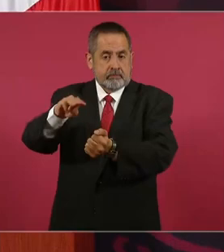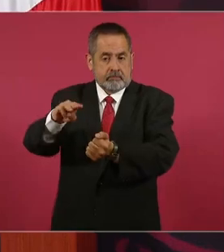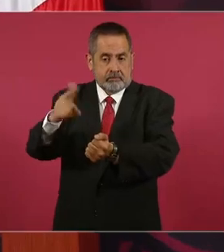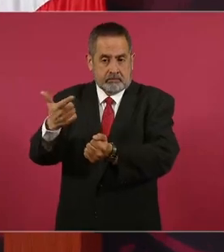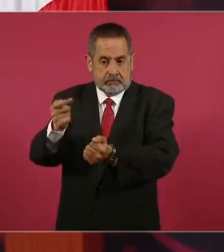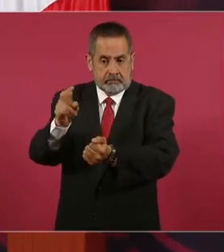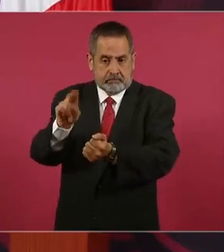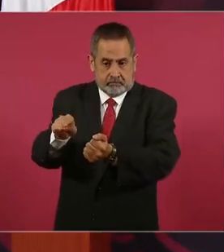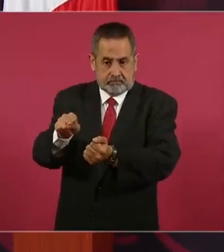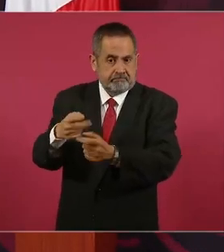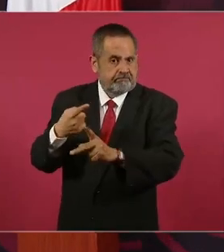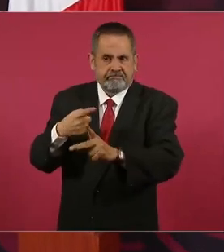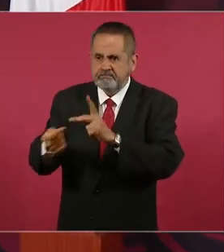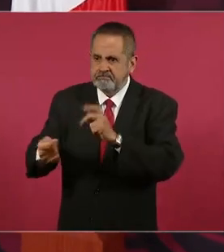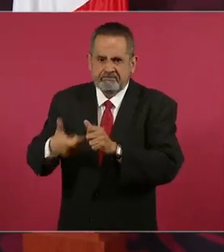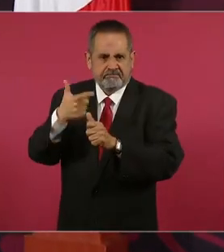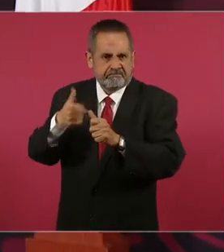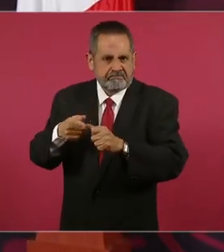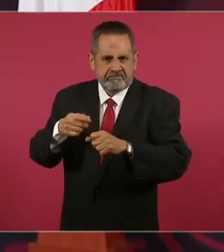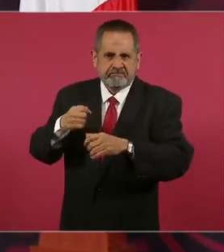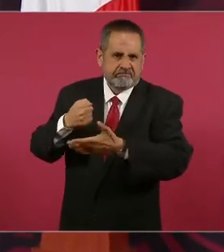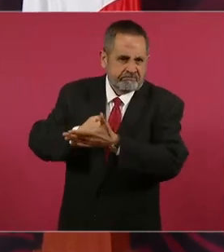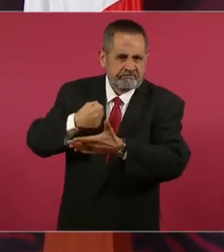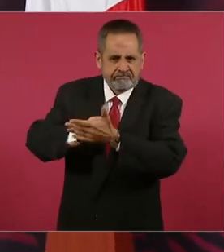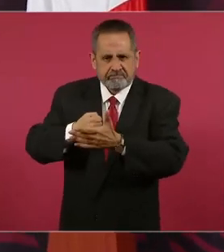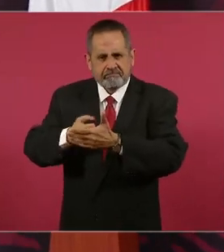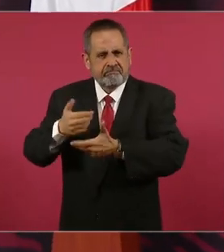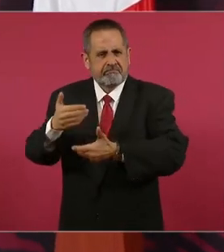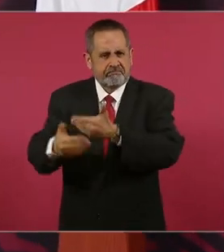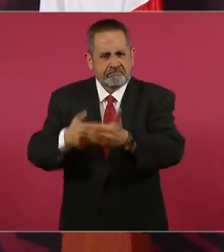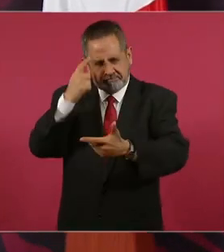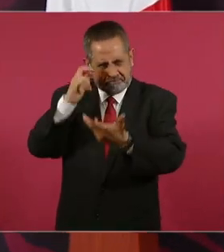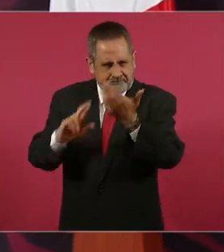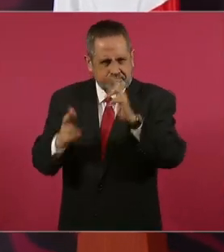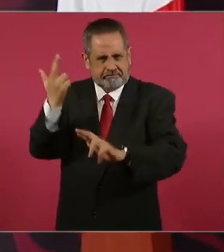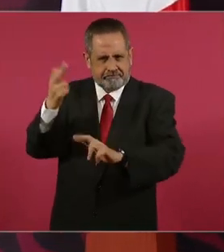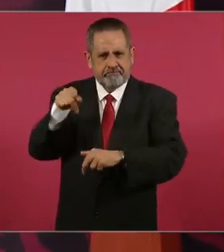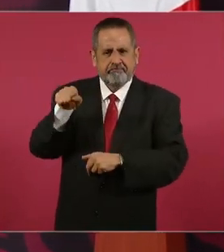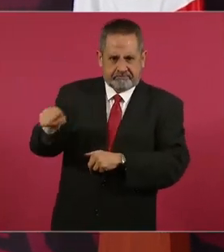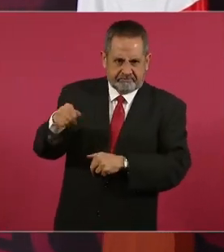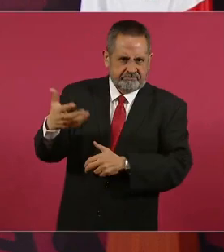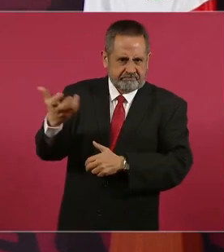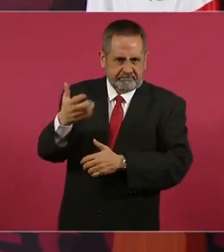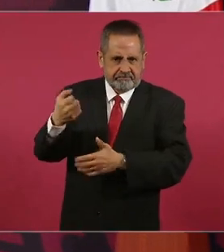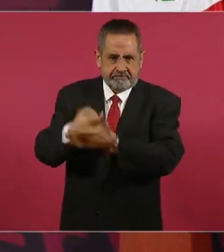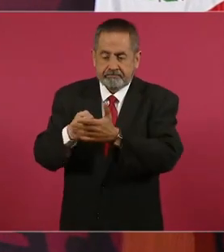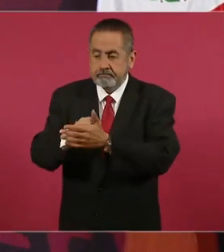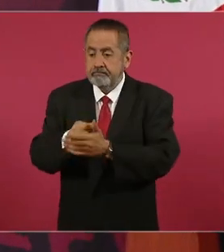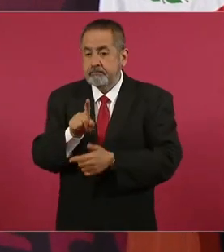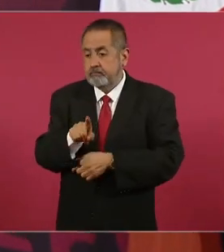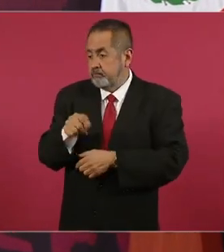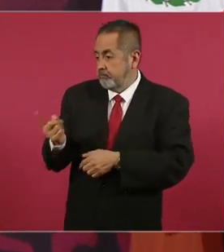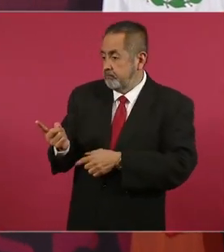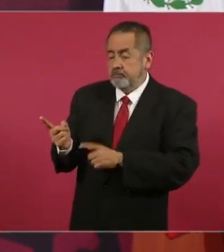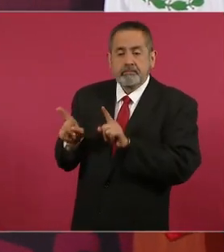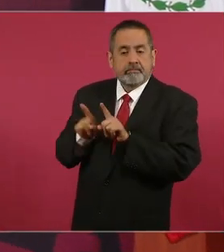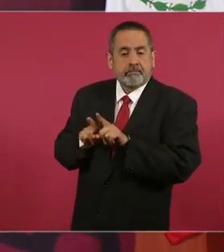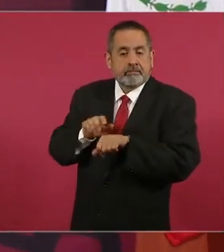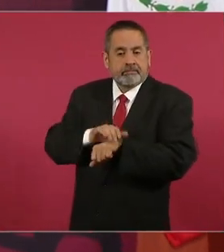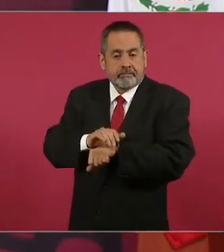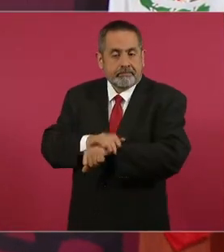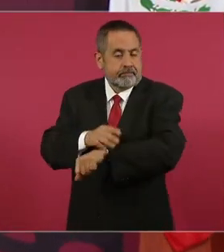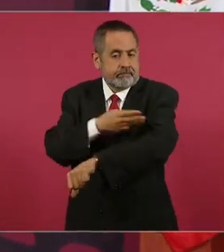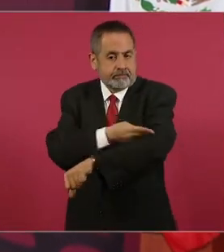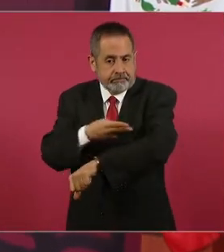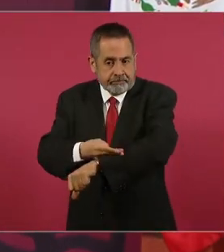es precursor del movimiento revolucionario, era amigo de Madero y él interviene para